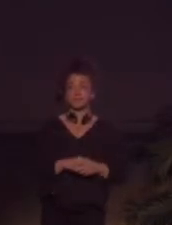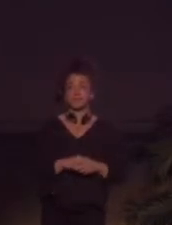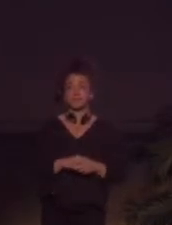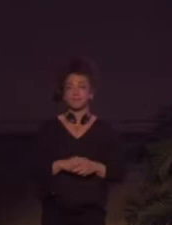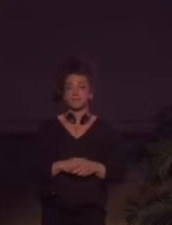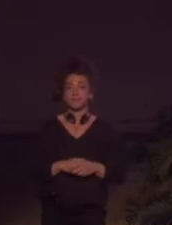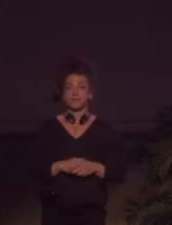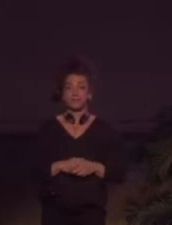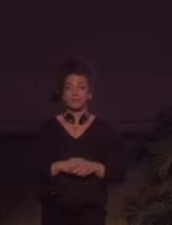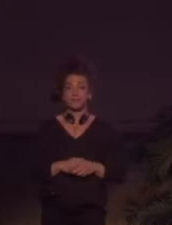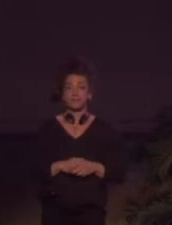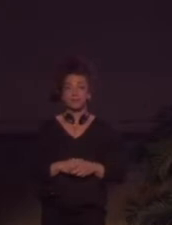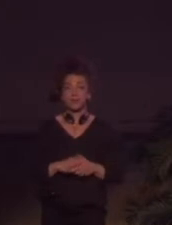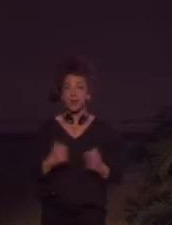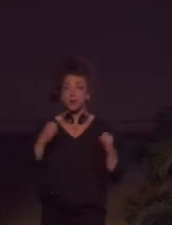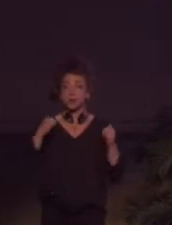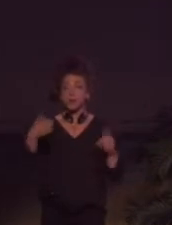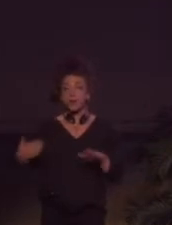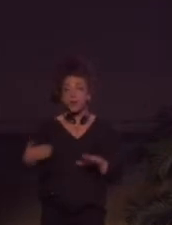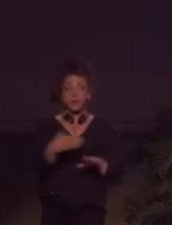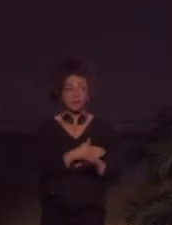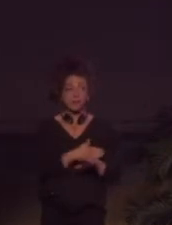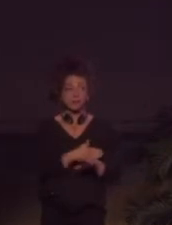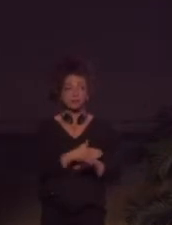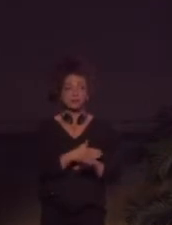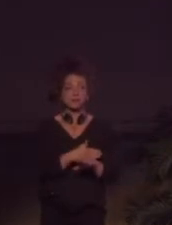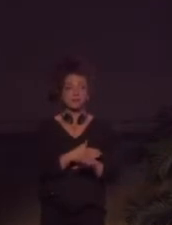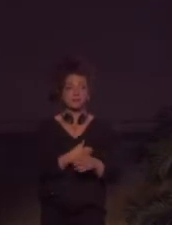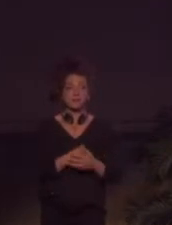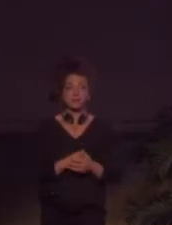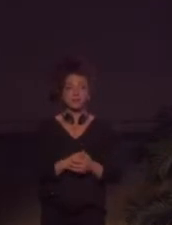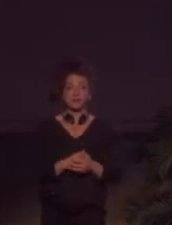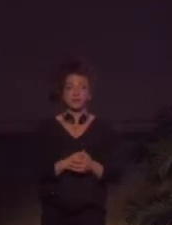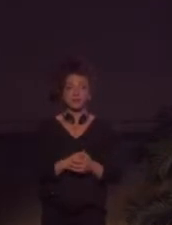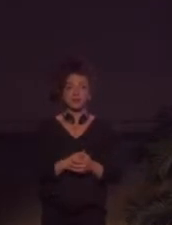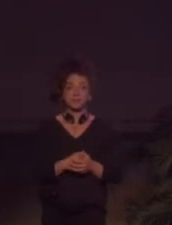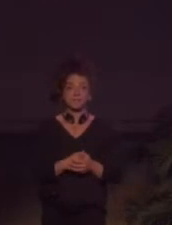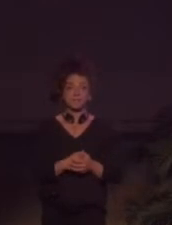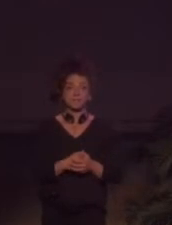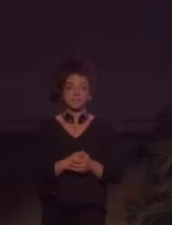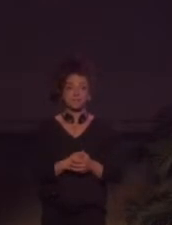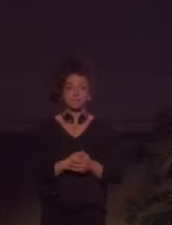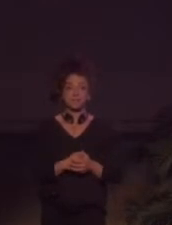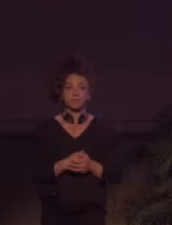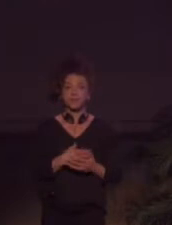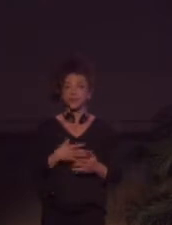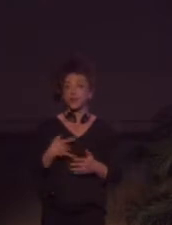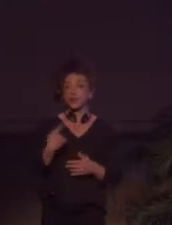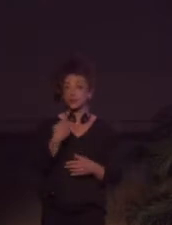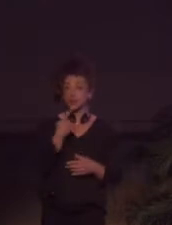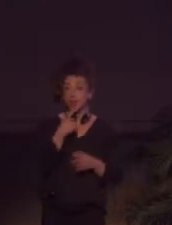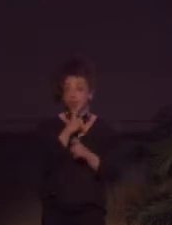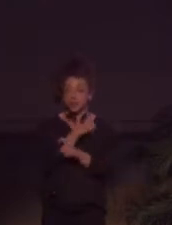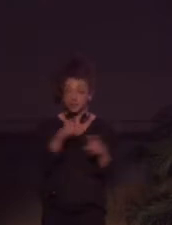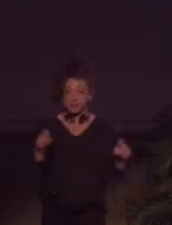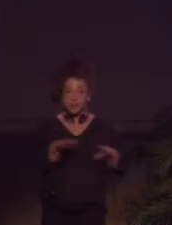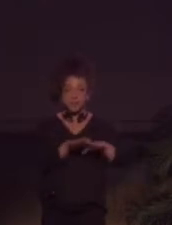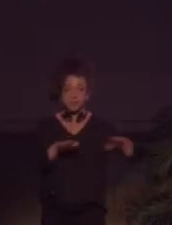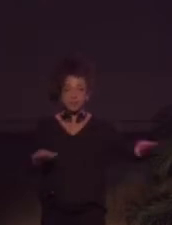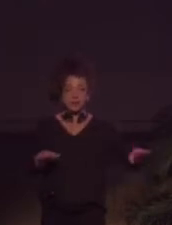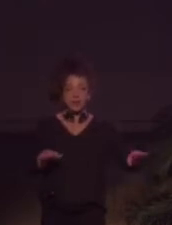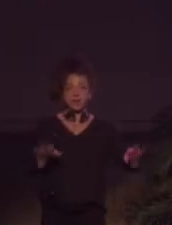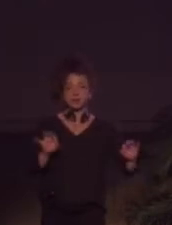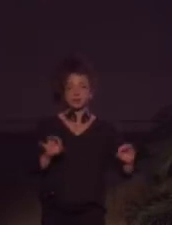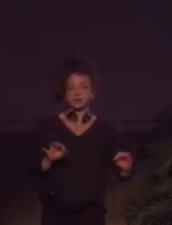Bueno, hasi baino lehen, esatea mai hau izango dela euskeraz eta gazteleraz, orduan, norbaitek behar